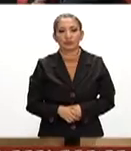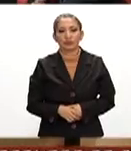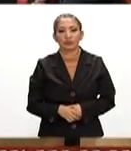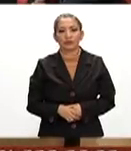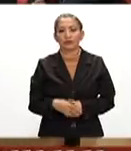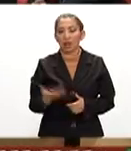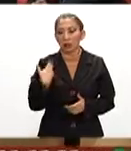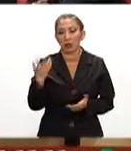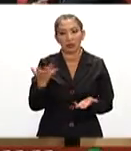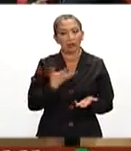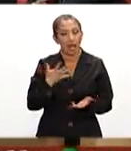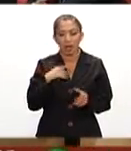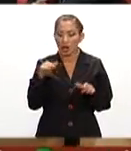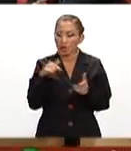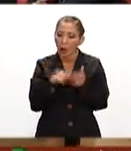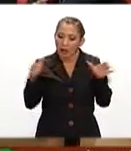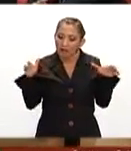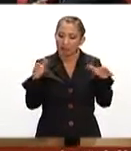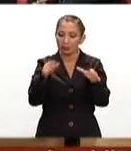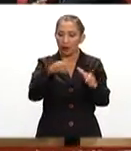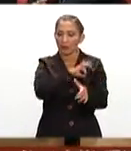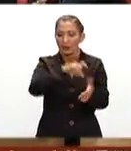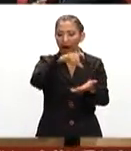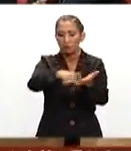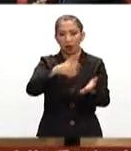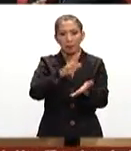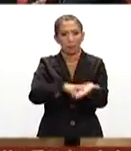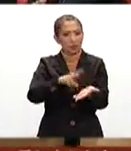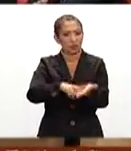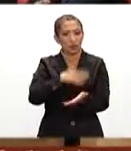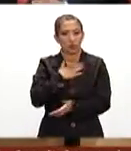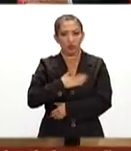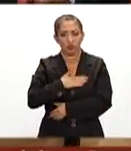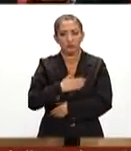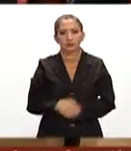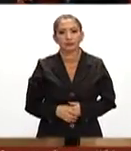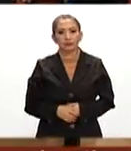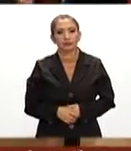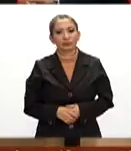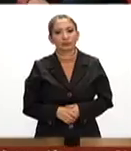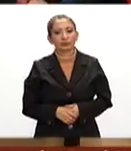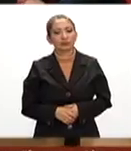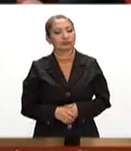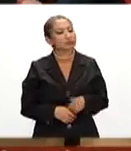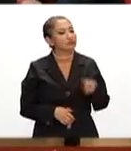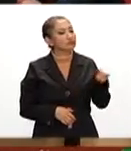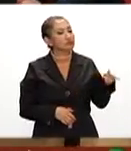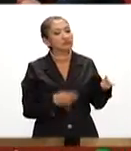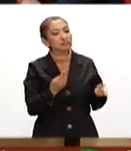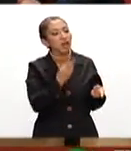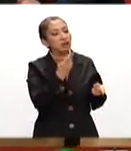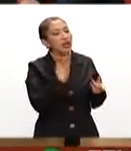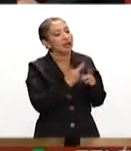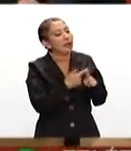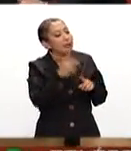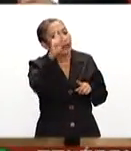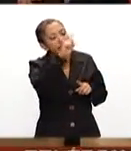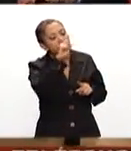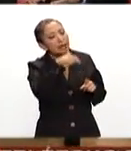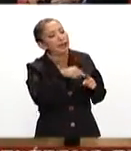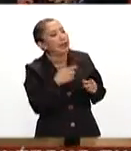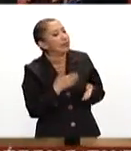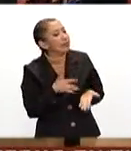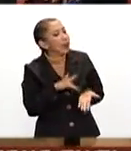él cuenta con un punto de venta con un precio justo, ¿no? Claro. ¿Con quiénes se han asesorado, quiénes